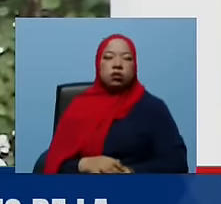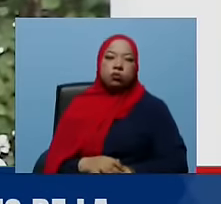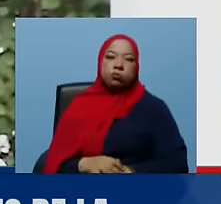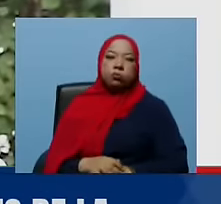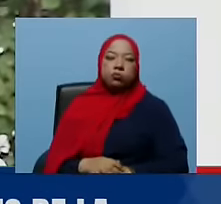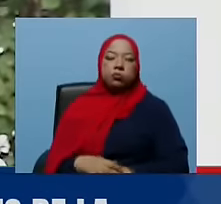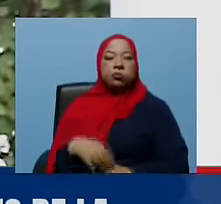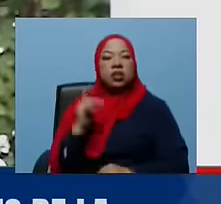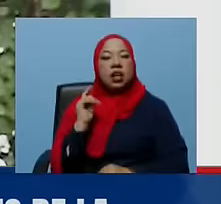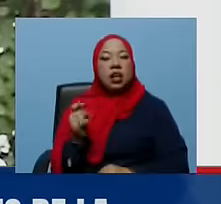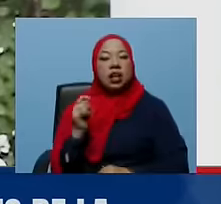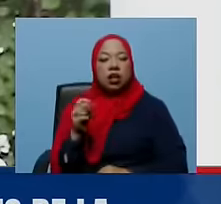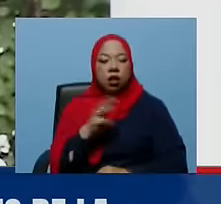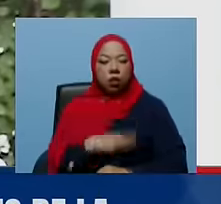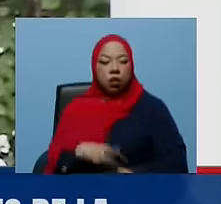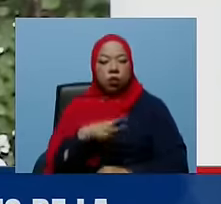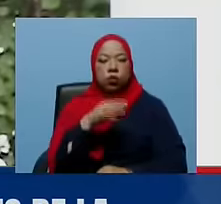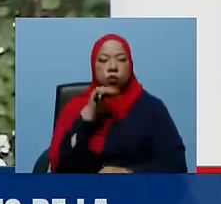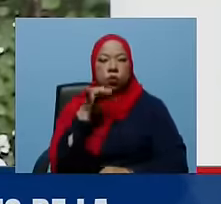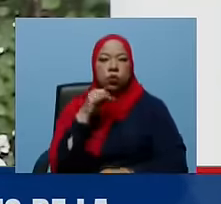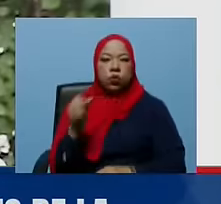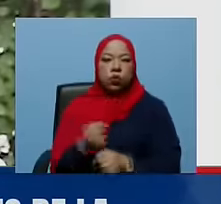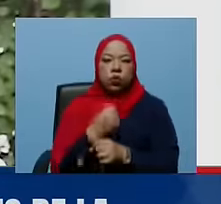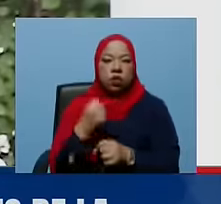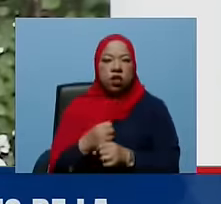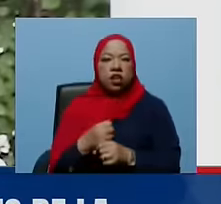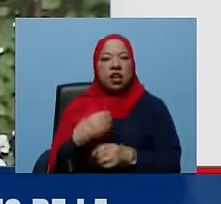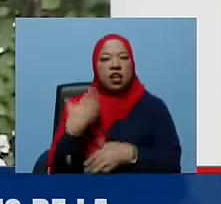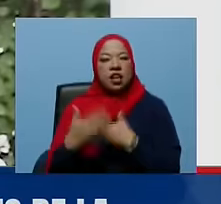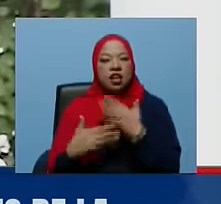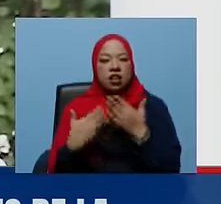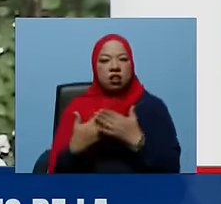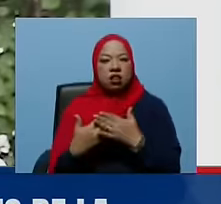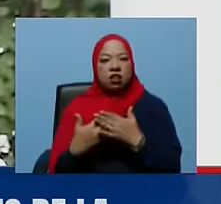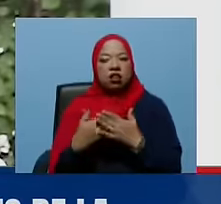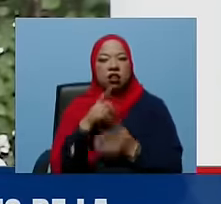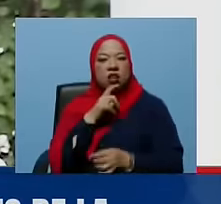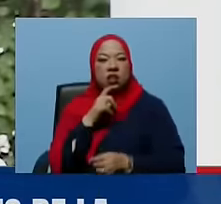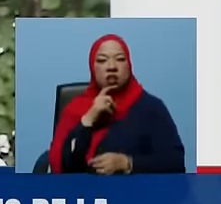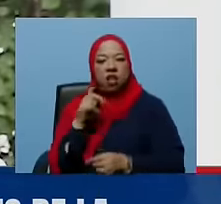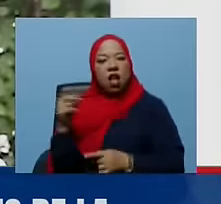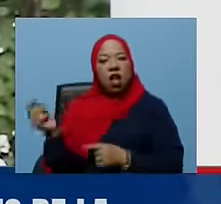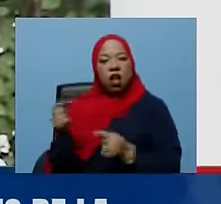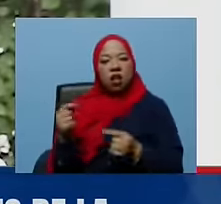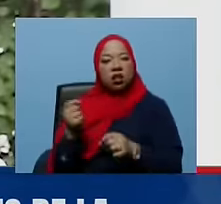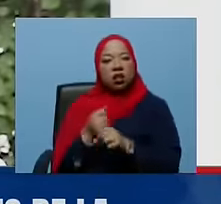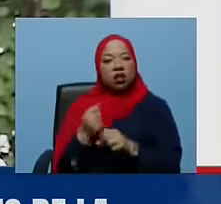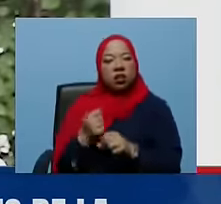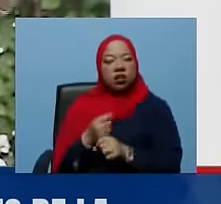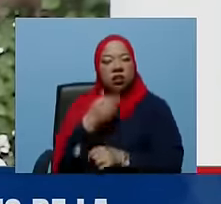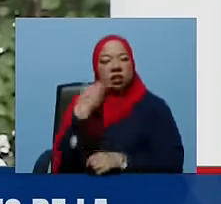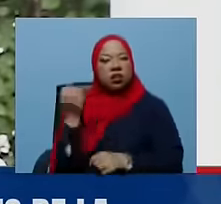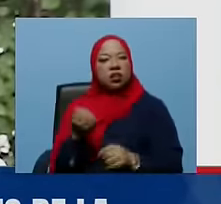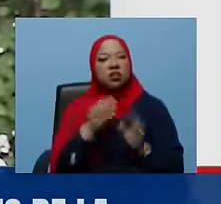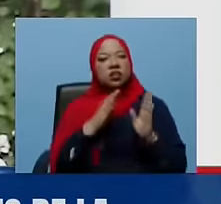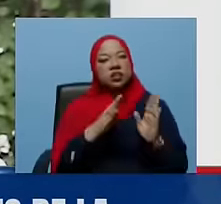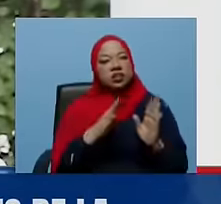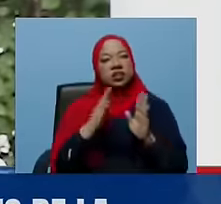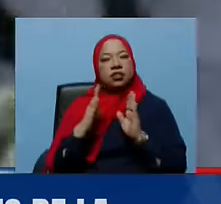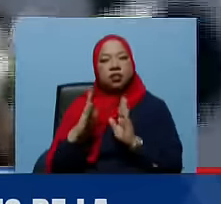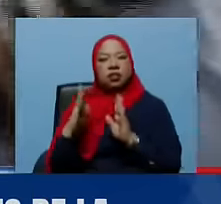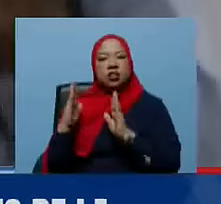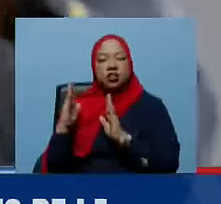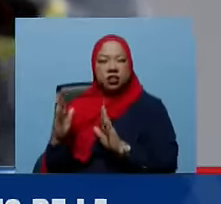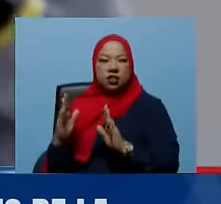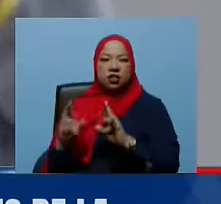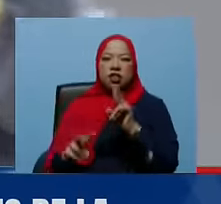Ahora la gran tarea es darle forma, darle expresión, yo diría darle organización a través de su